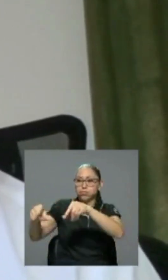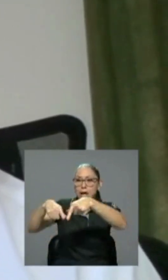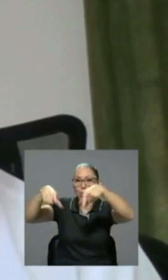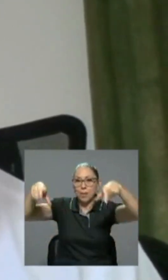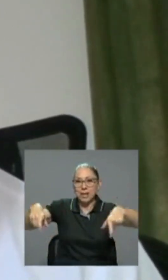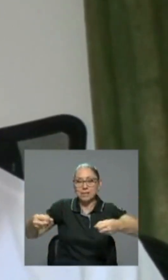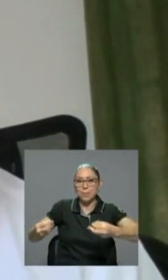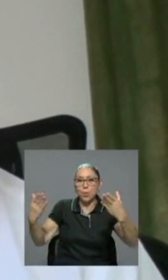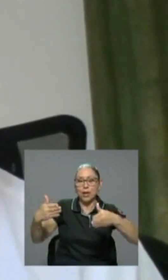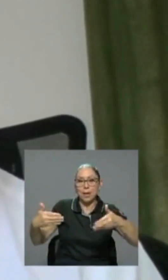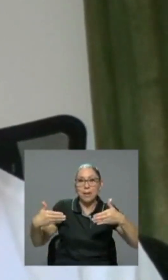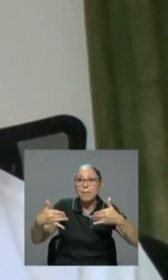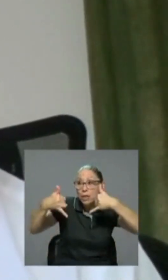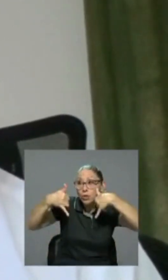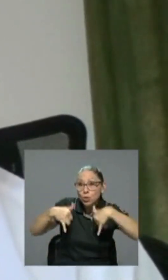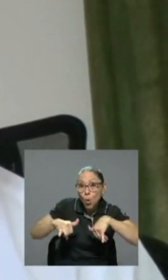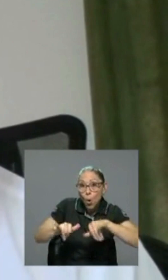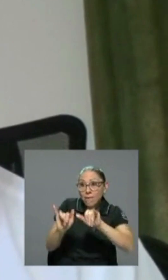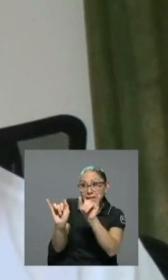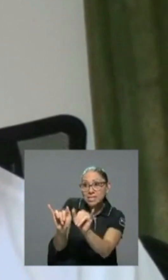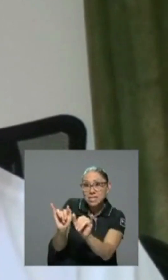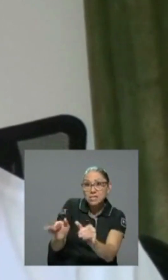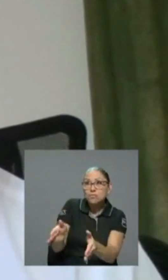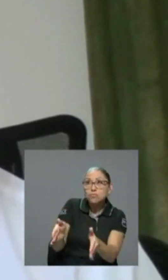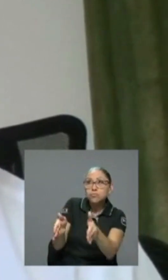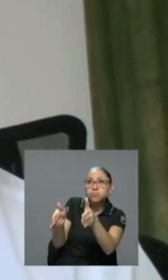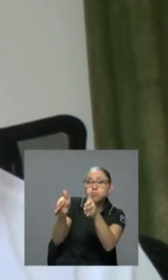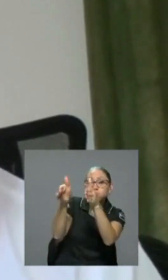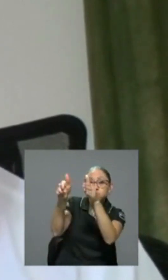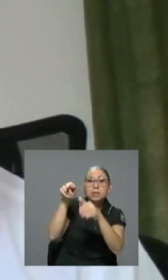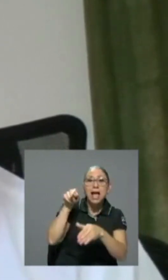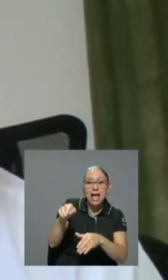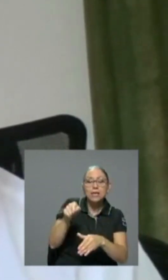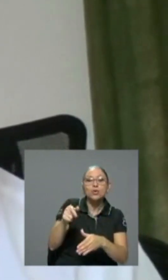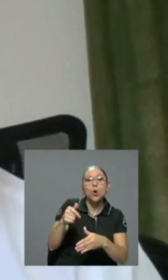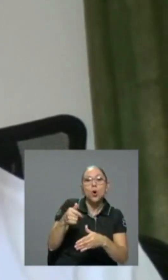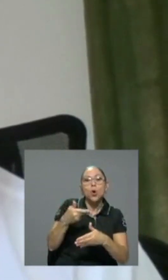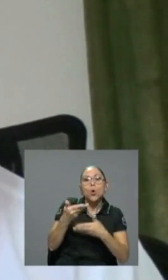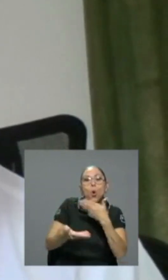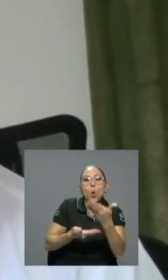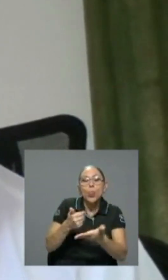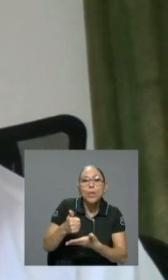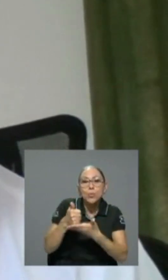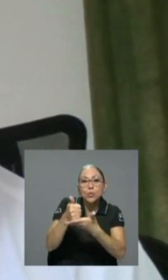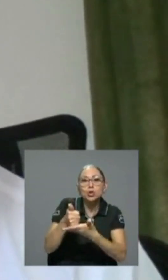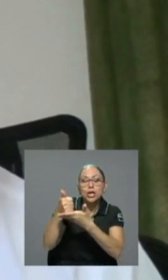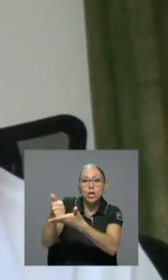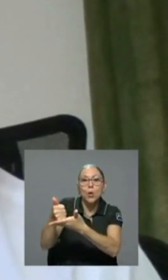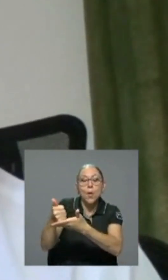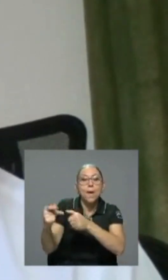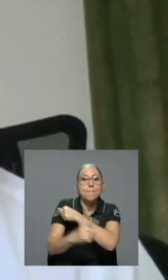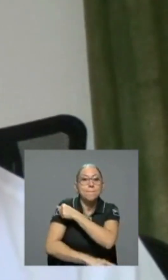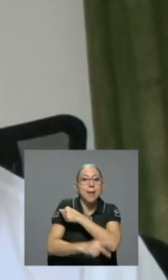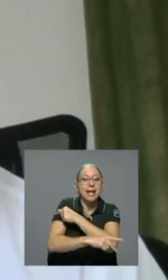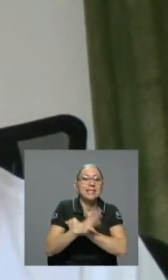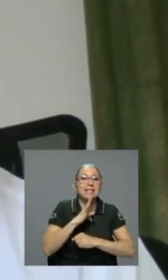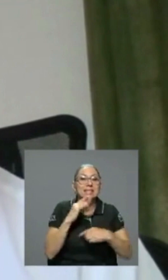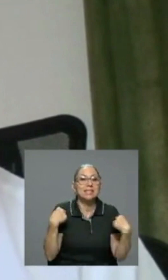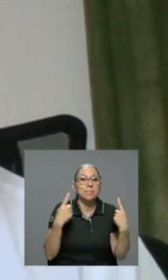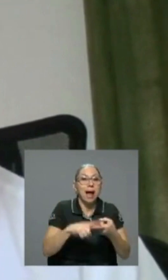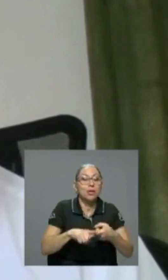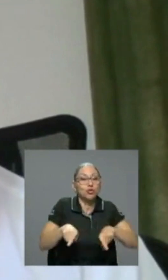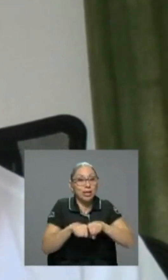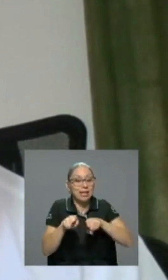Panamá. Todavía está ese monumento allí que contribuyeron pues los países hispanos y también el rey de España en ese